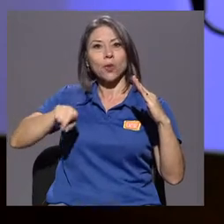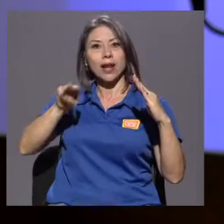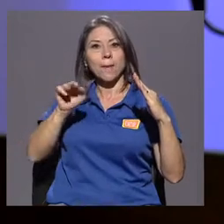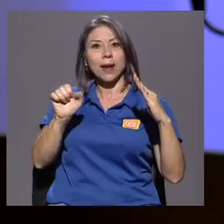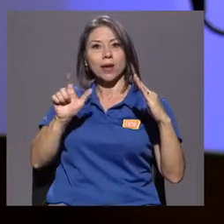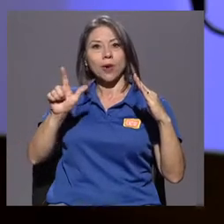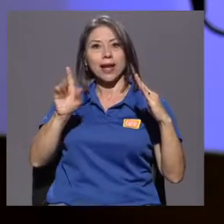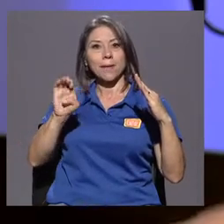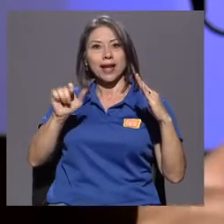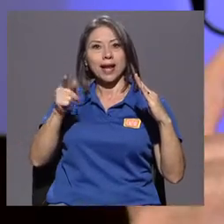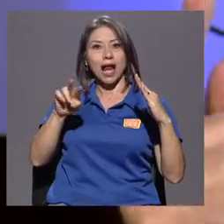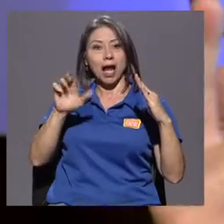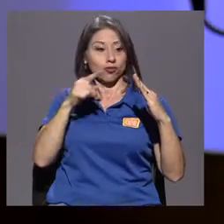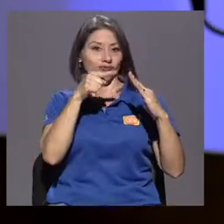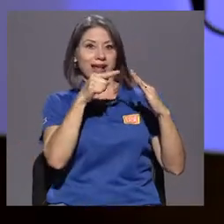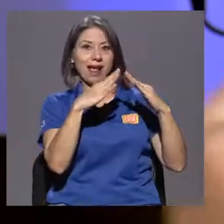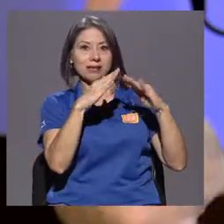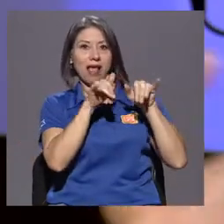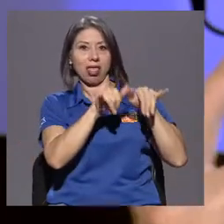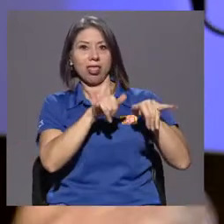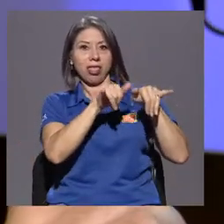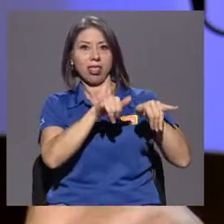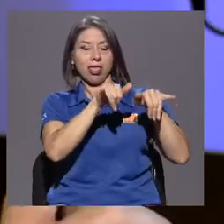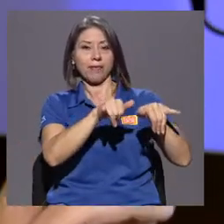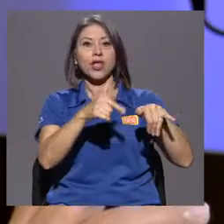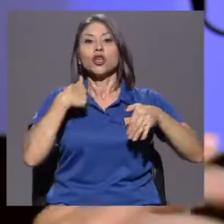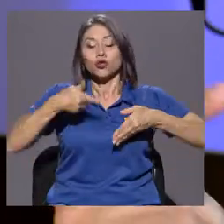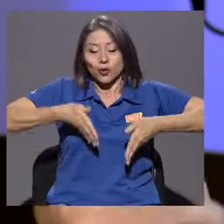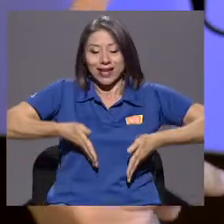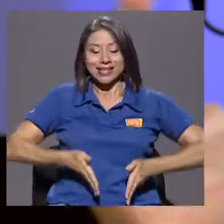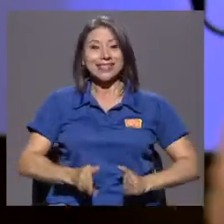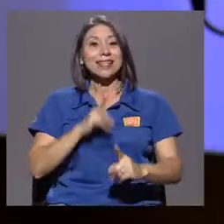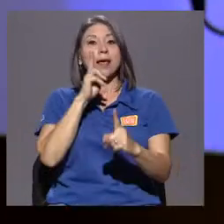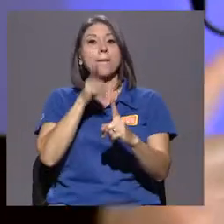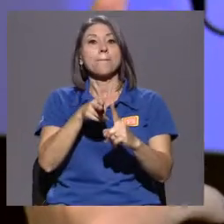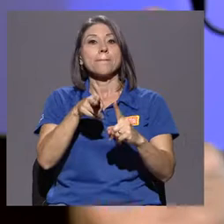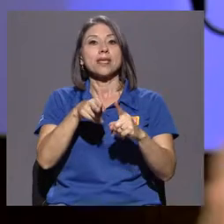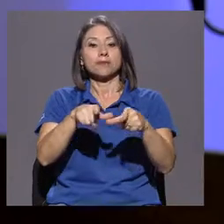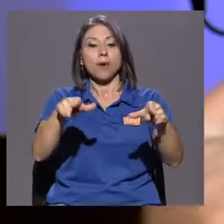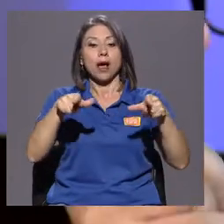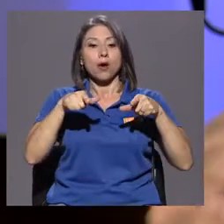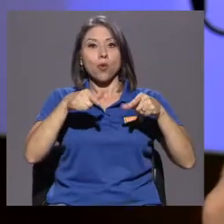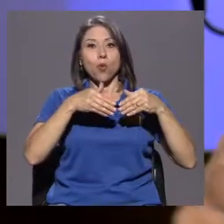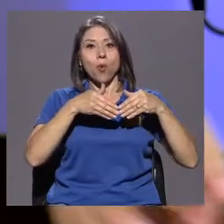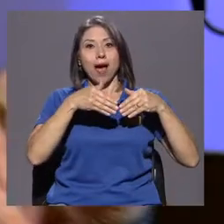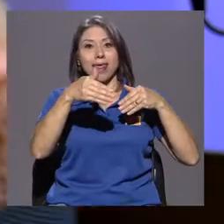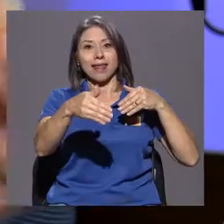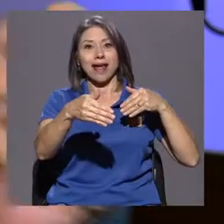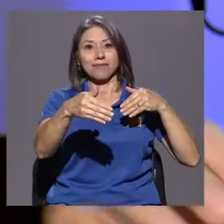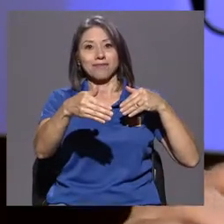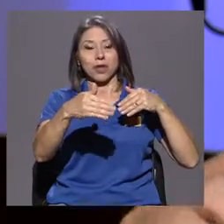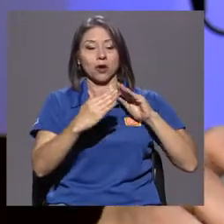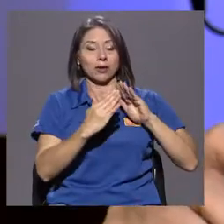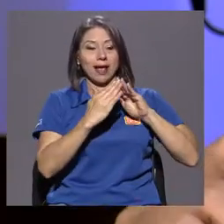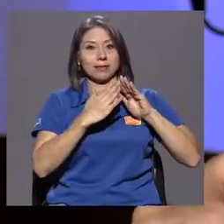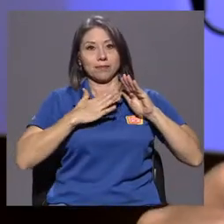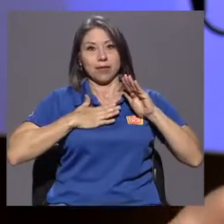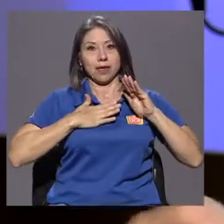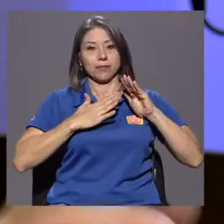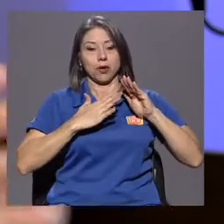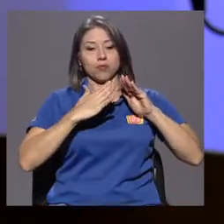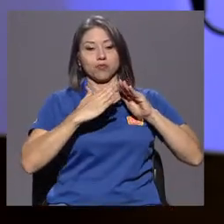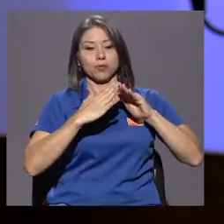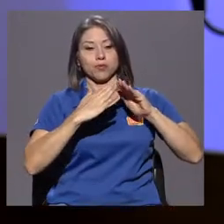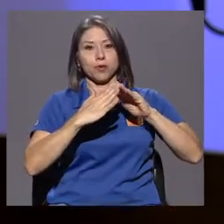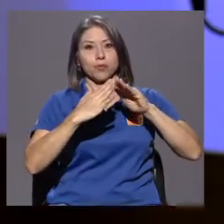todavía nací en la misma cuadra vean qué curioso en la misma cuadra separado por unas casitas donde